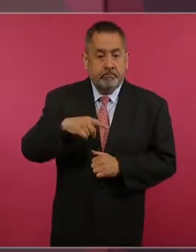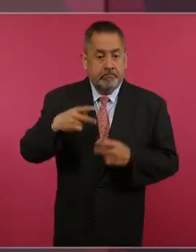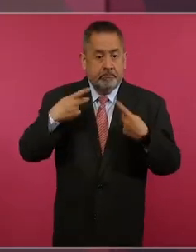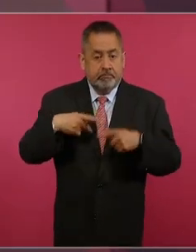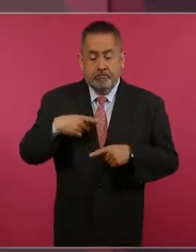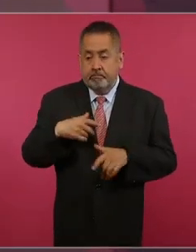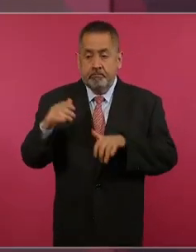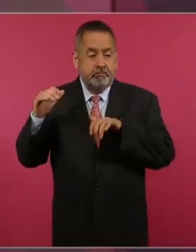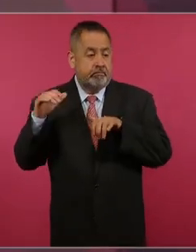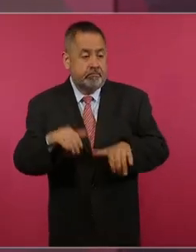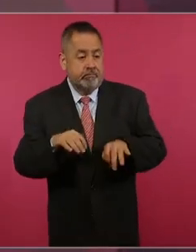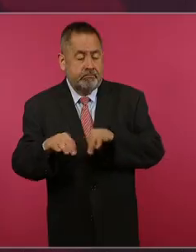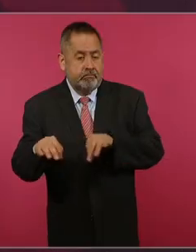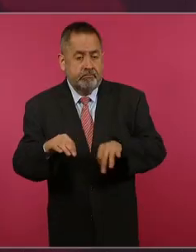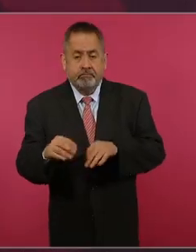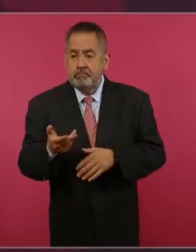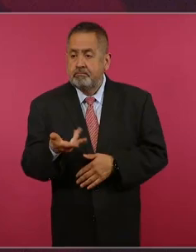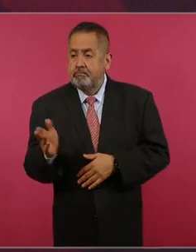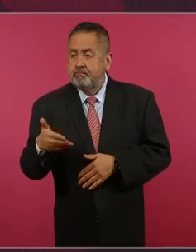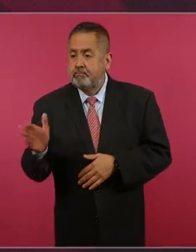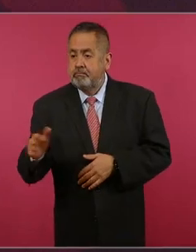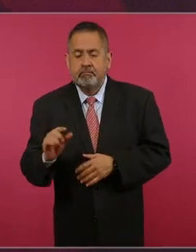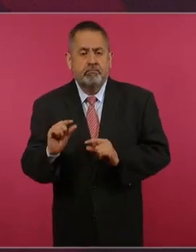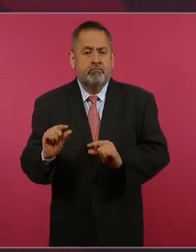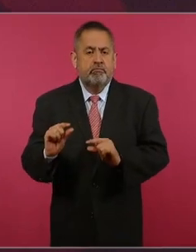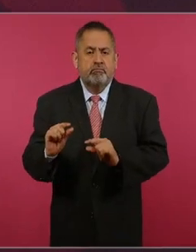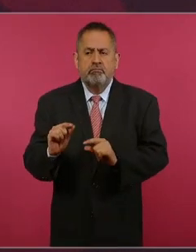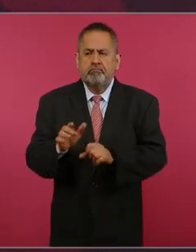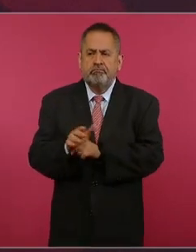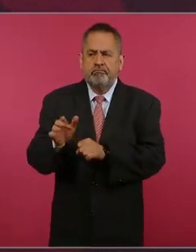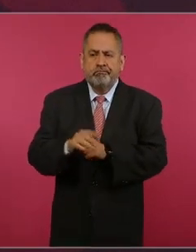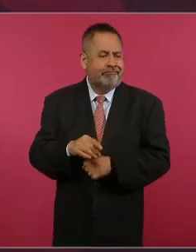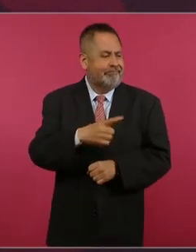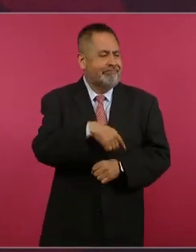No les va a gustar a los conservadores, pero